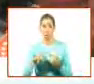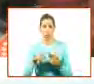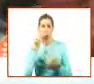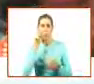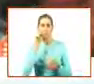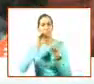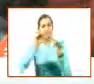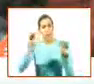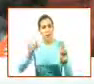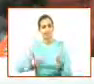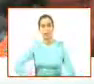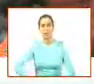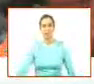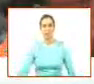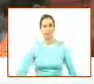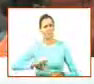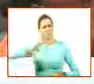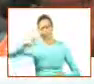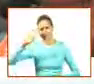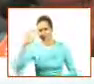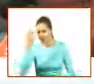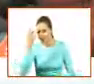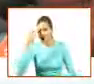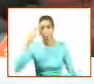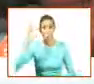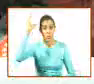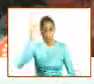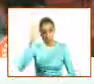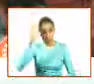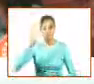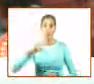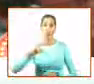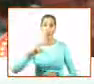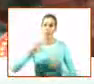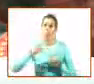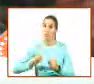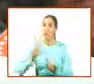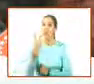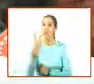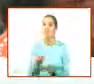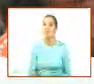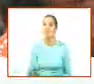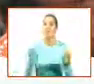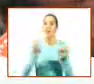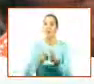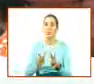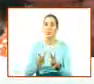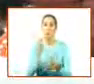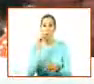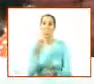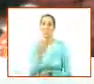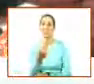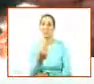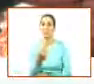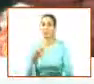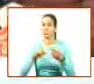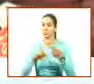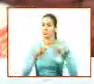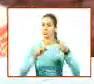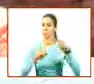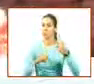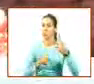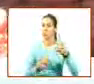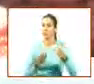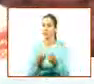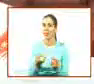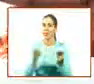a radicalizar la conciencia y a reforzar dos valores que, según él, nos los ha propuesto allí, son los dos